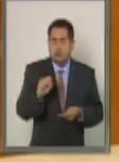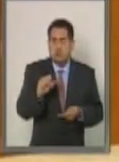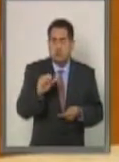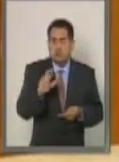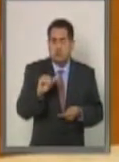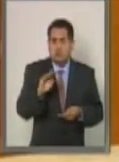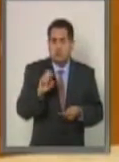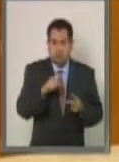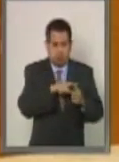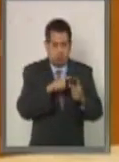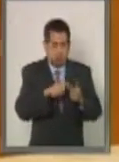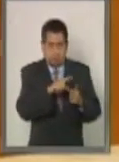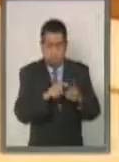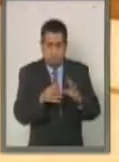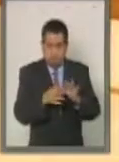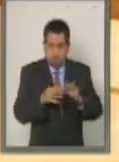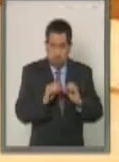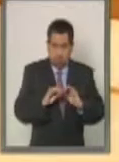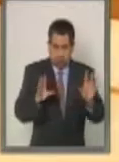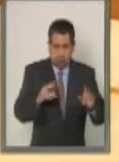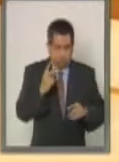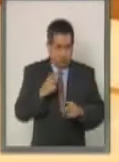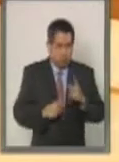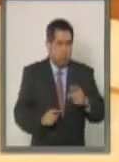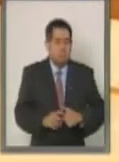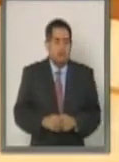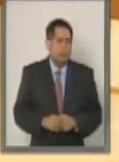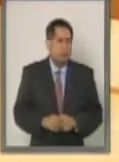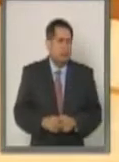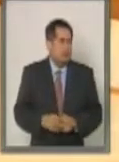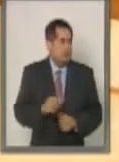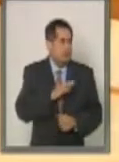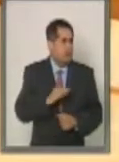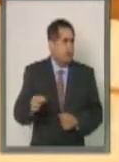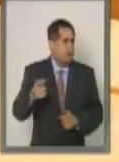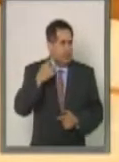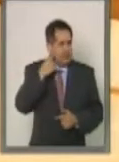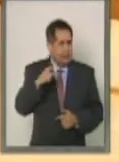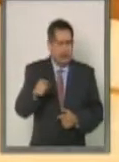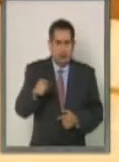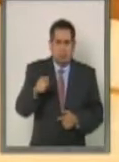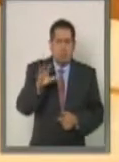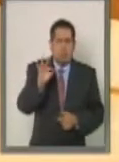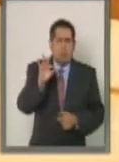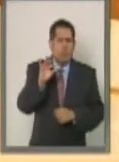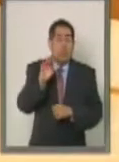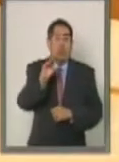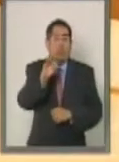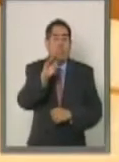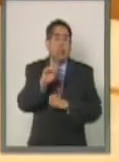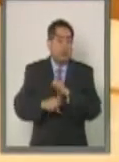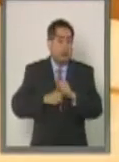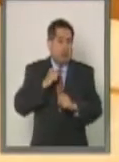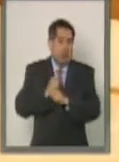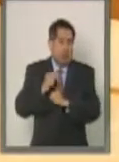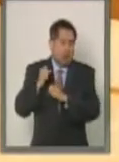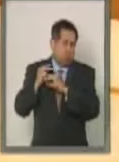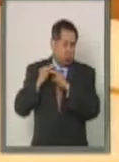los siguientes puntos. Durante casi 9 décadas de relación